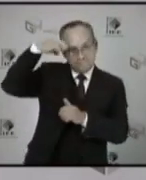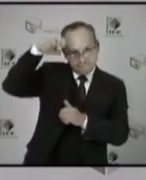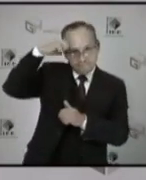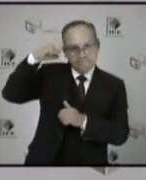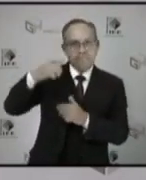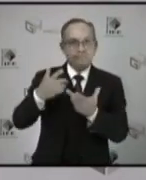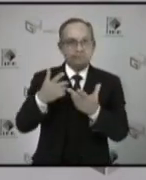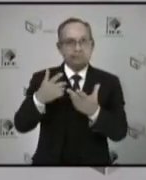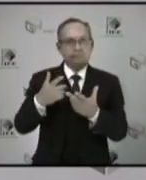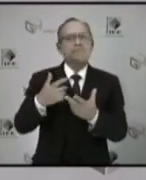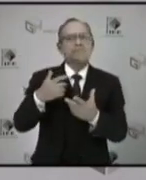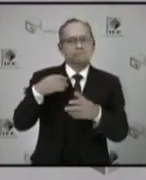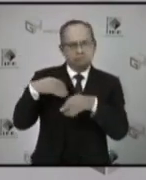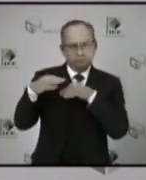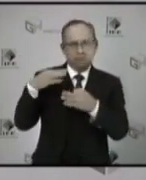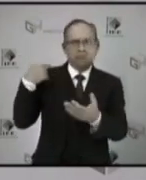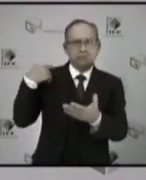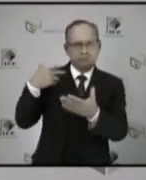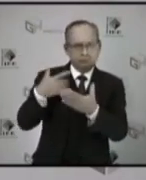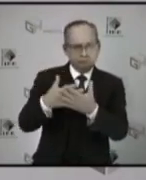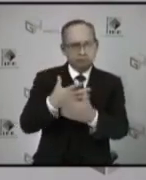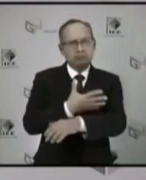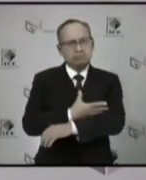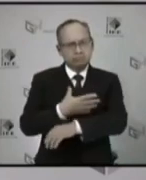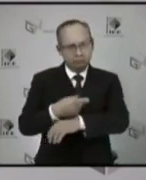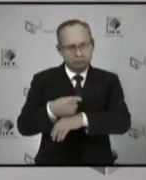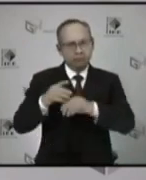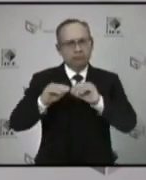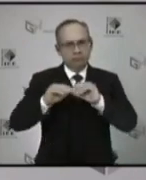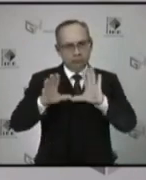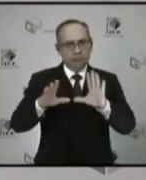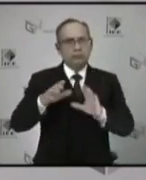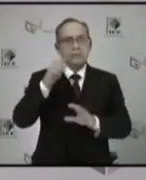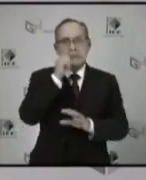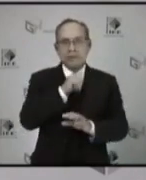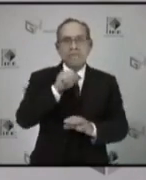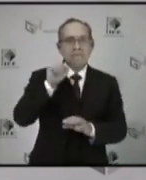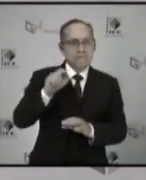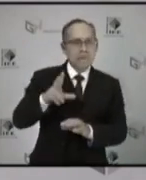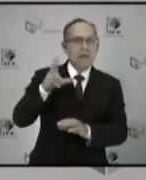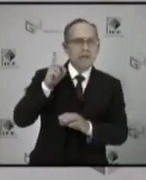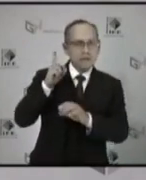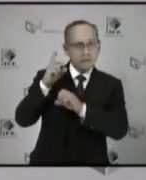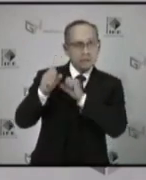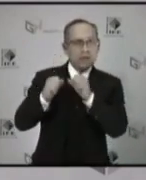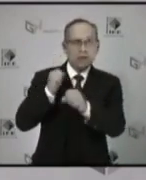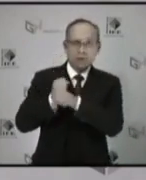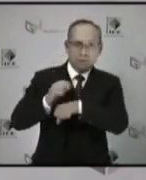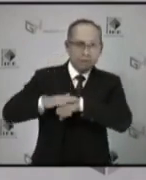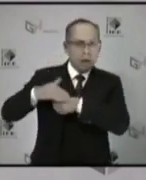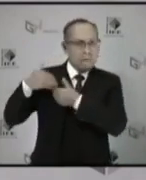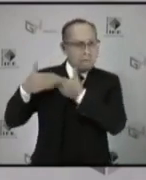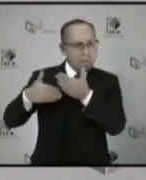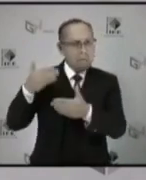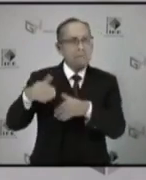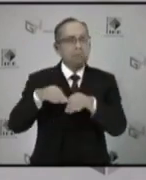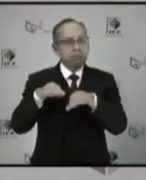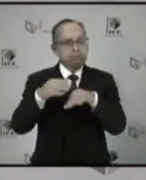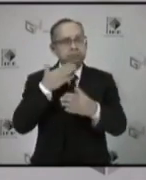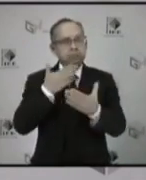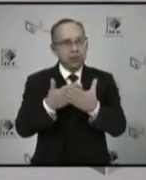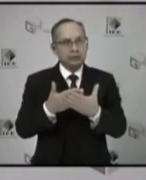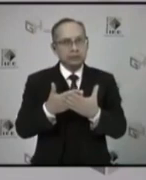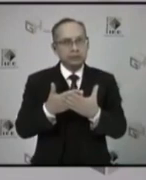y transparente por más de 3 décadas, siempre dando los mejores resultados. ¿Hidalgo? Hidalgo